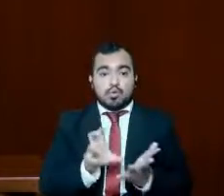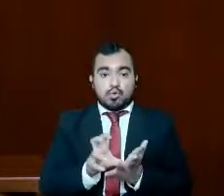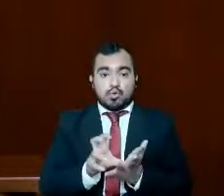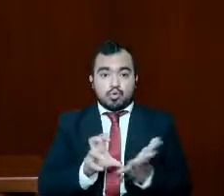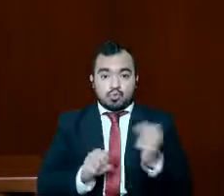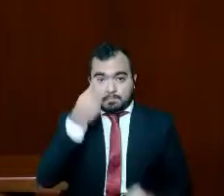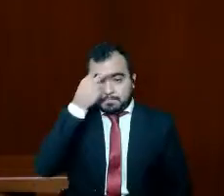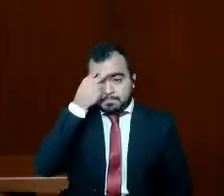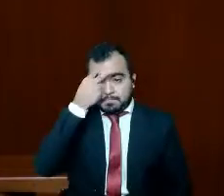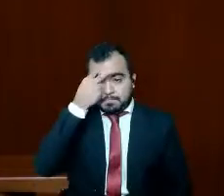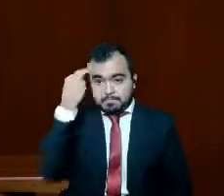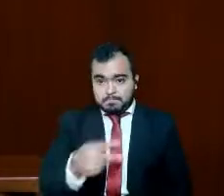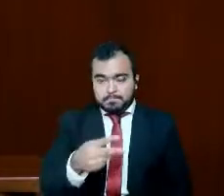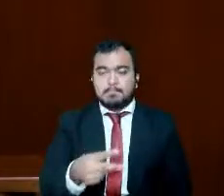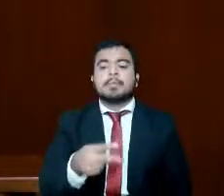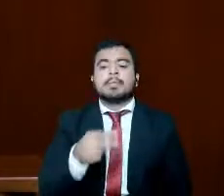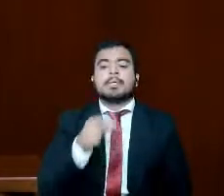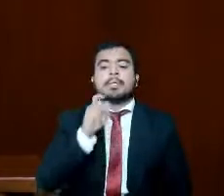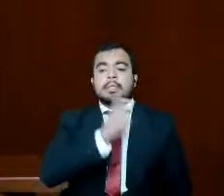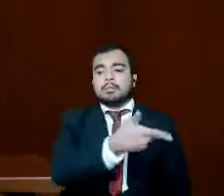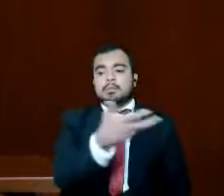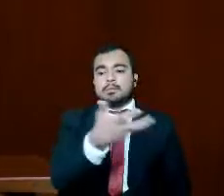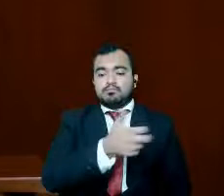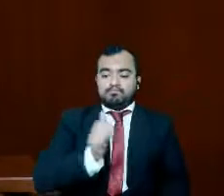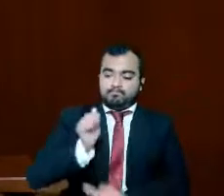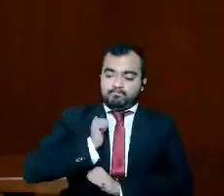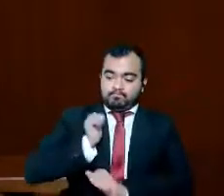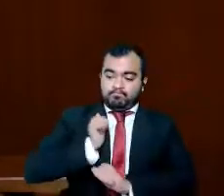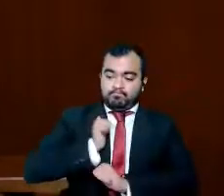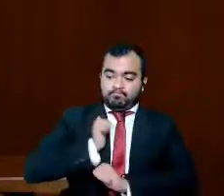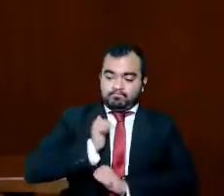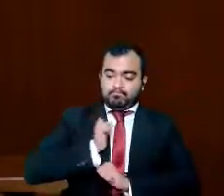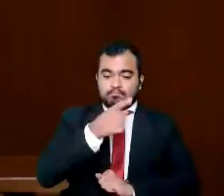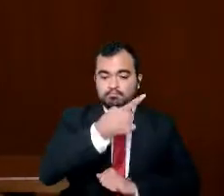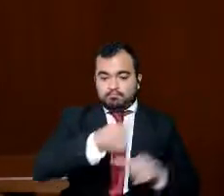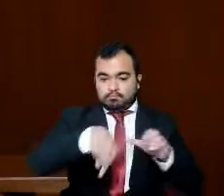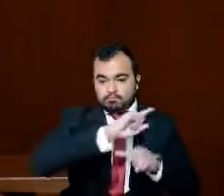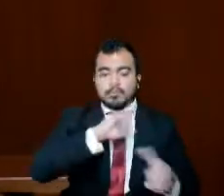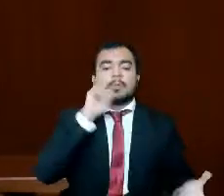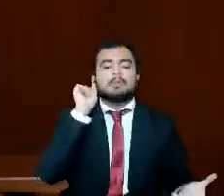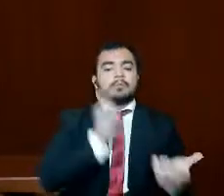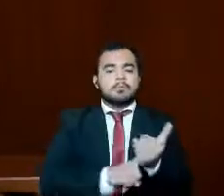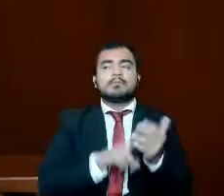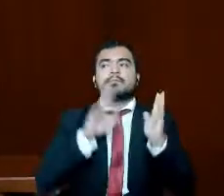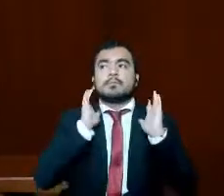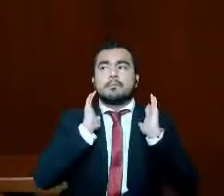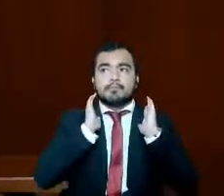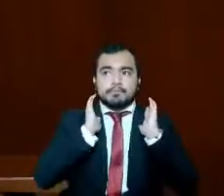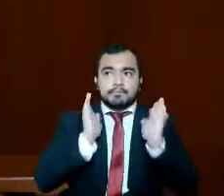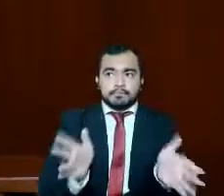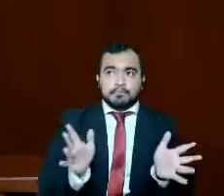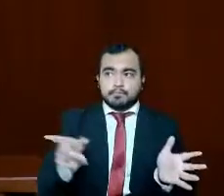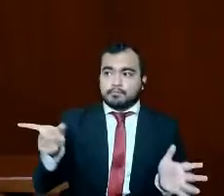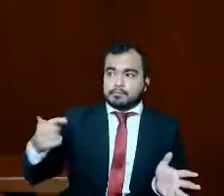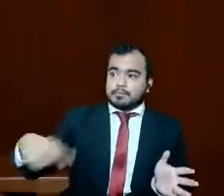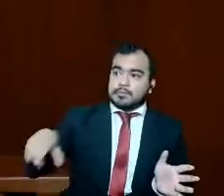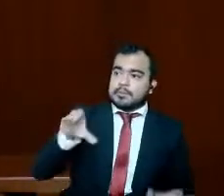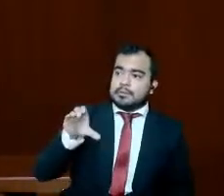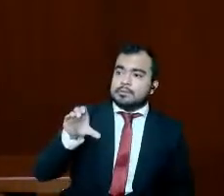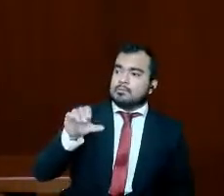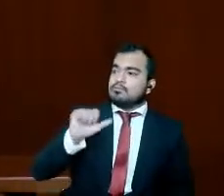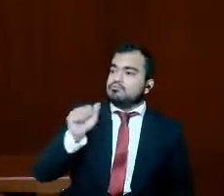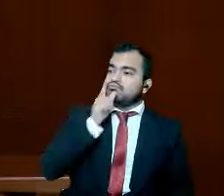cabo la Fuerza Armada Permanente en ningún caso tendrá por objeto sustituir a las autoridades civiles de otros órdenes